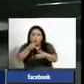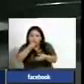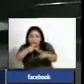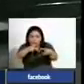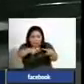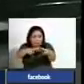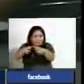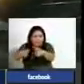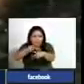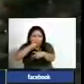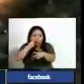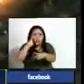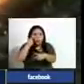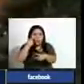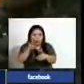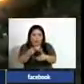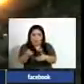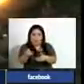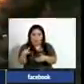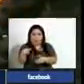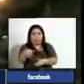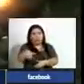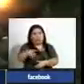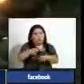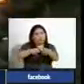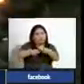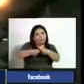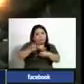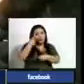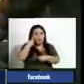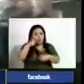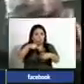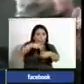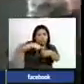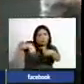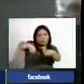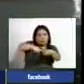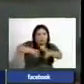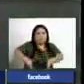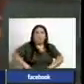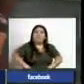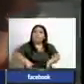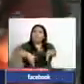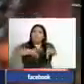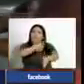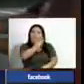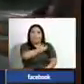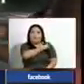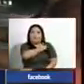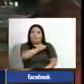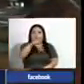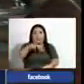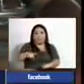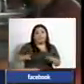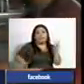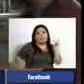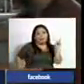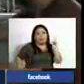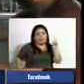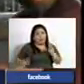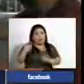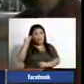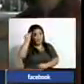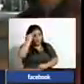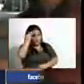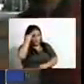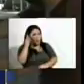que mantenían un control de seguridad en la zona de la Fuente Beethoven en el Paseo General Escalón, esto en San Salvador. Es de recordar